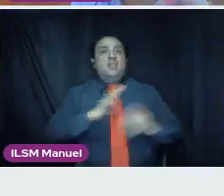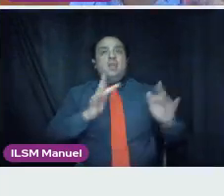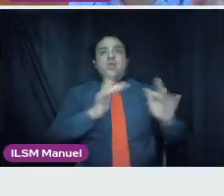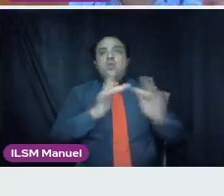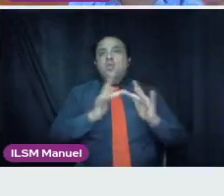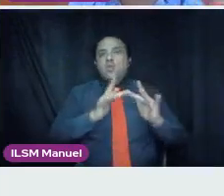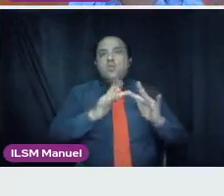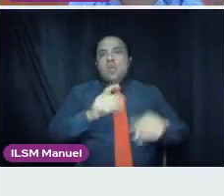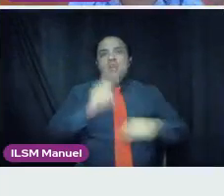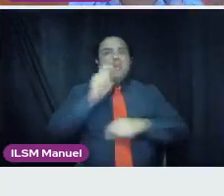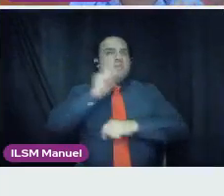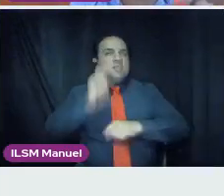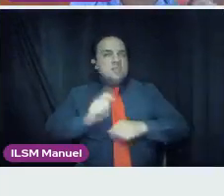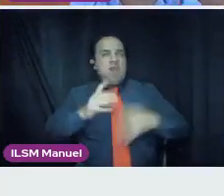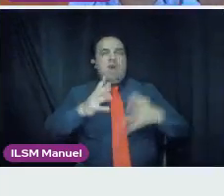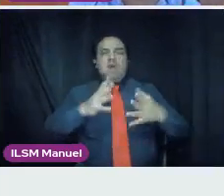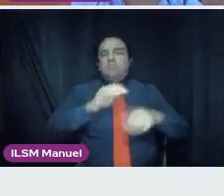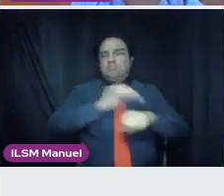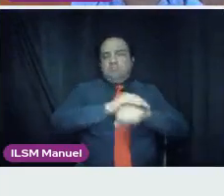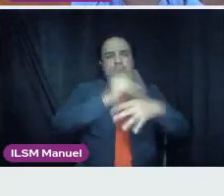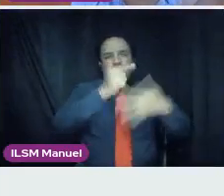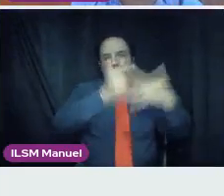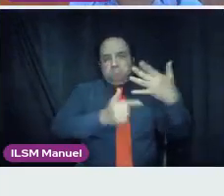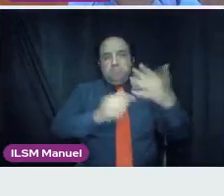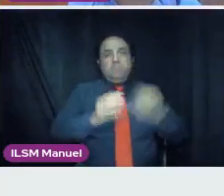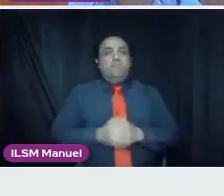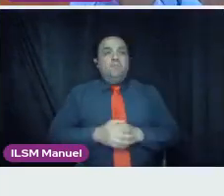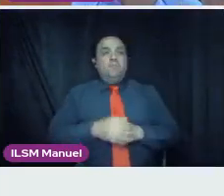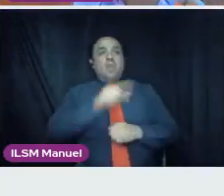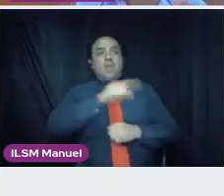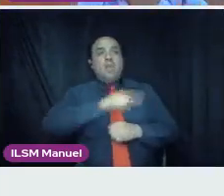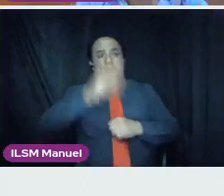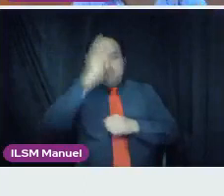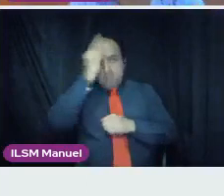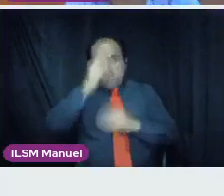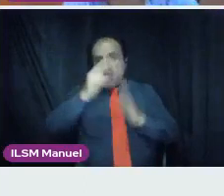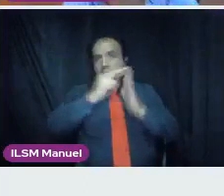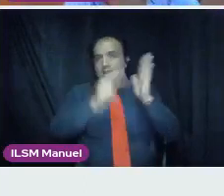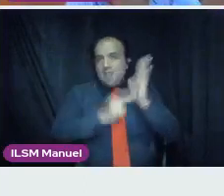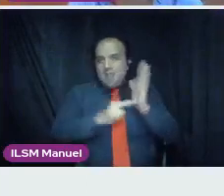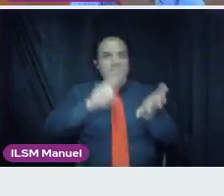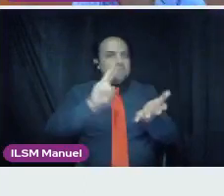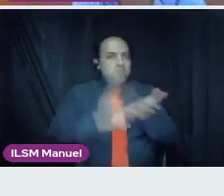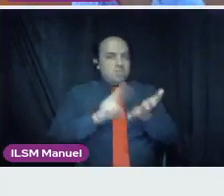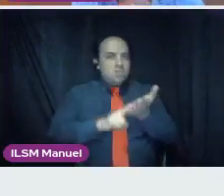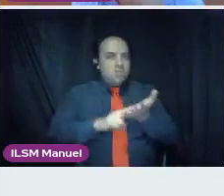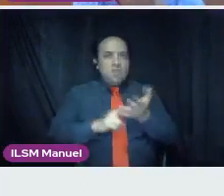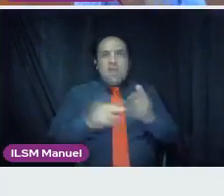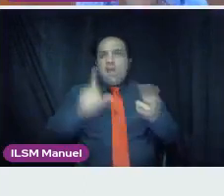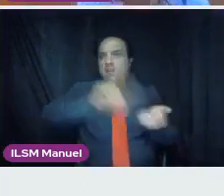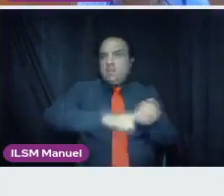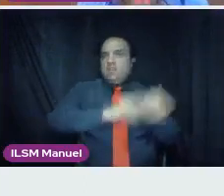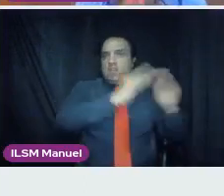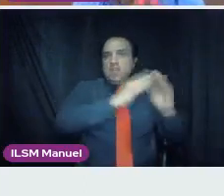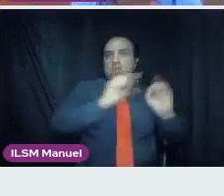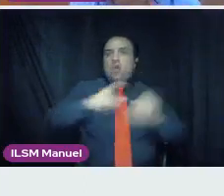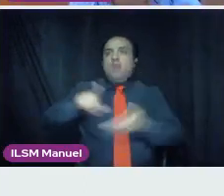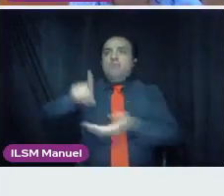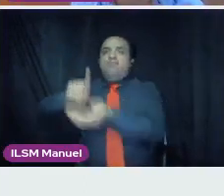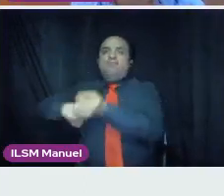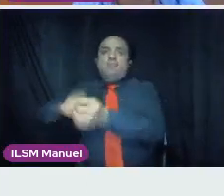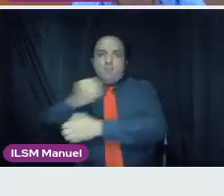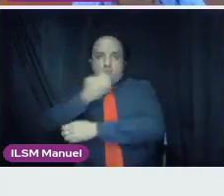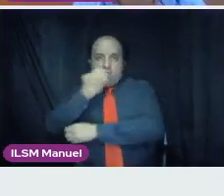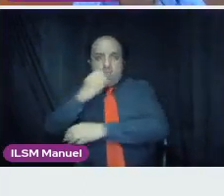que aprendan normas y valores tanto en la casa como en la escuela. Y también para potenciar y optimizar